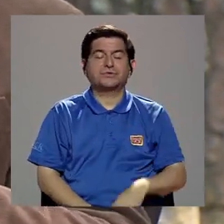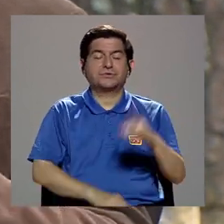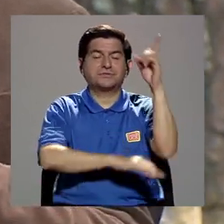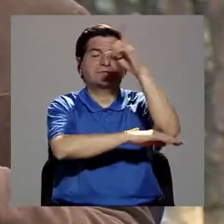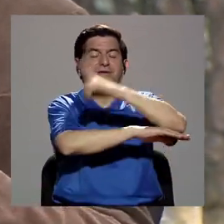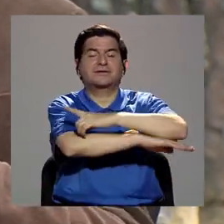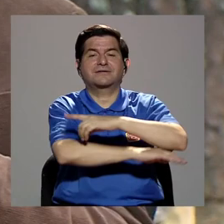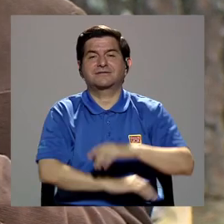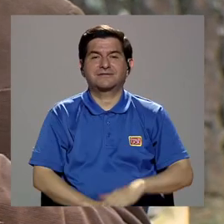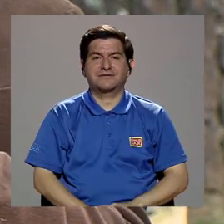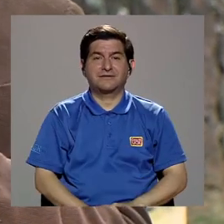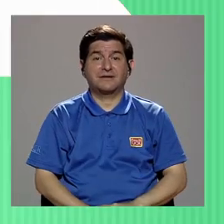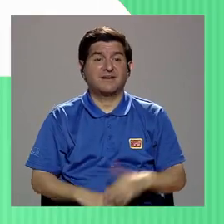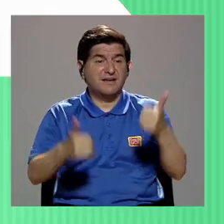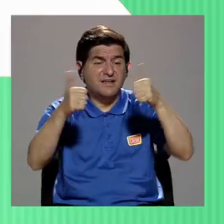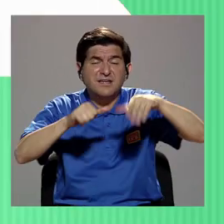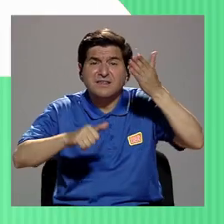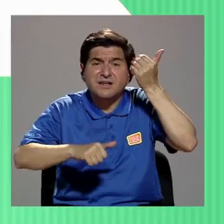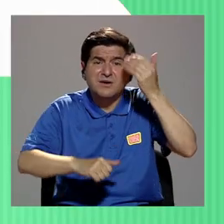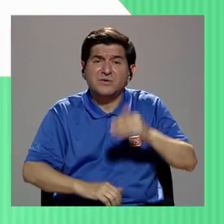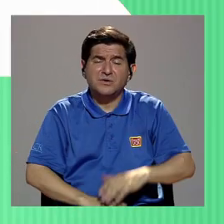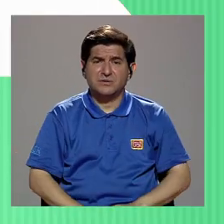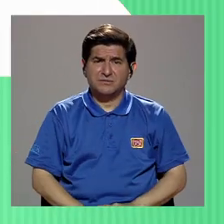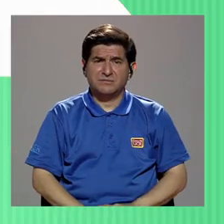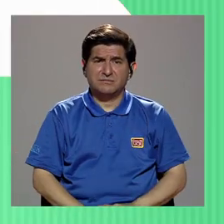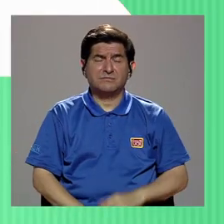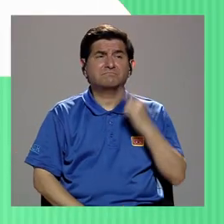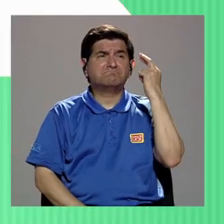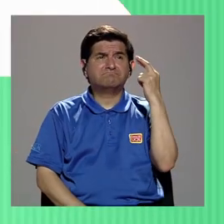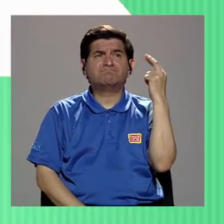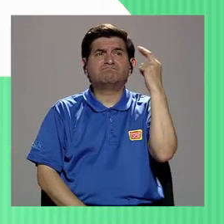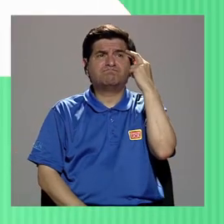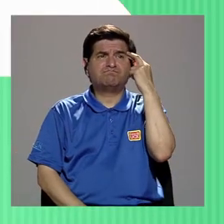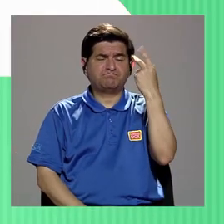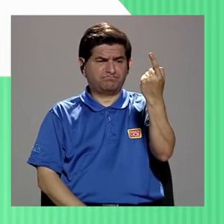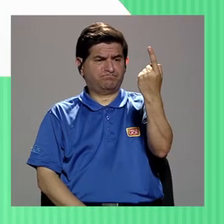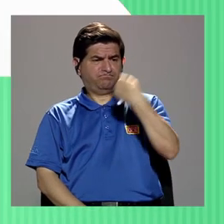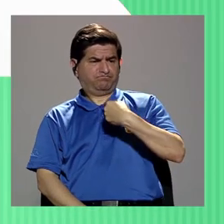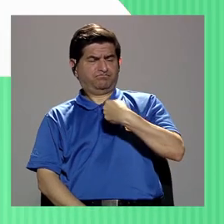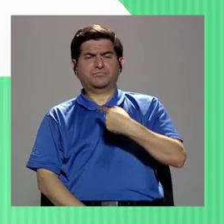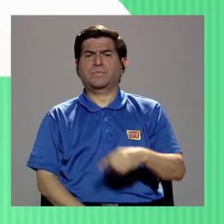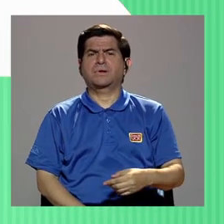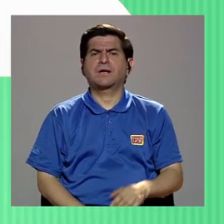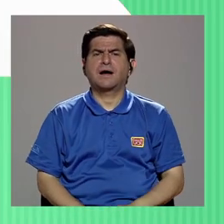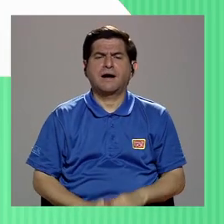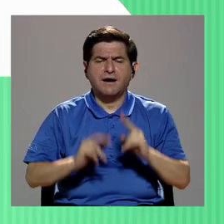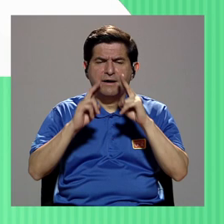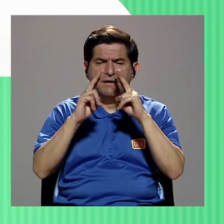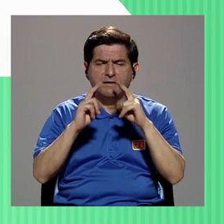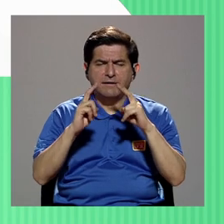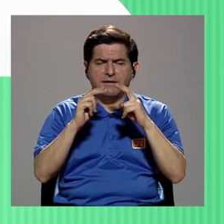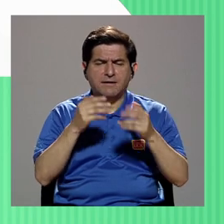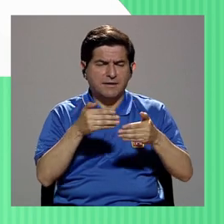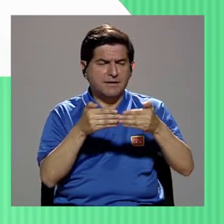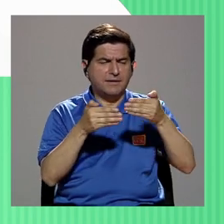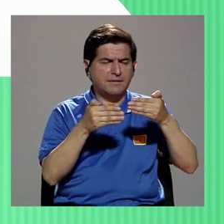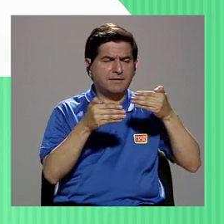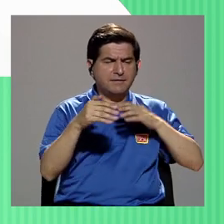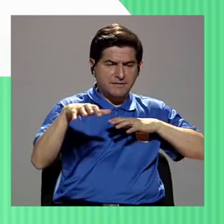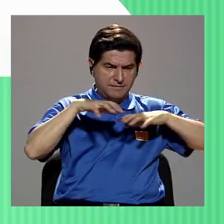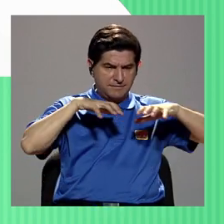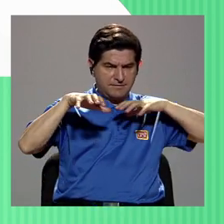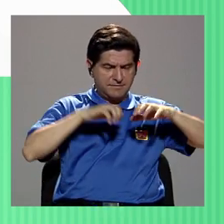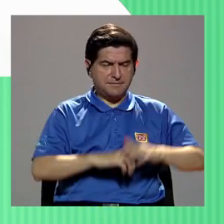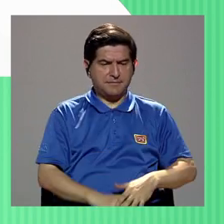del día. Y le digo que va muy acorde porque el reflexionar nos obliga a hacer una revisión retrospectiva